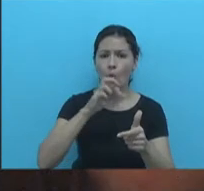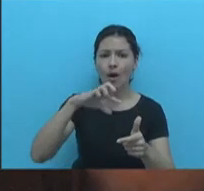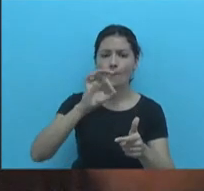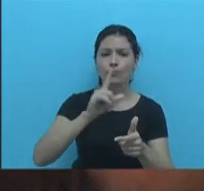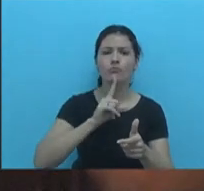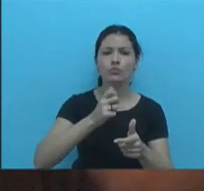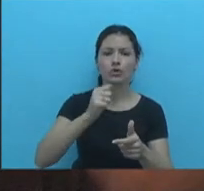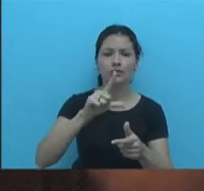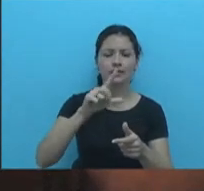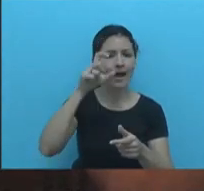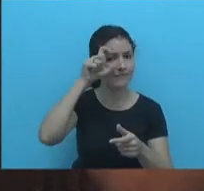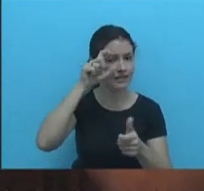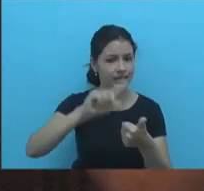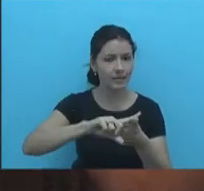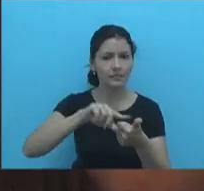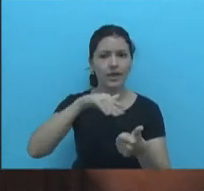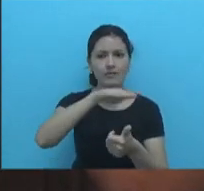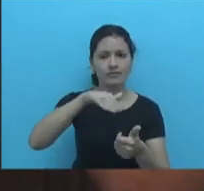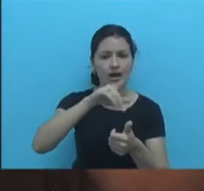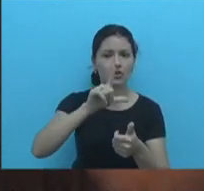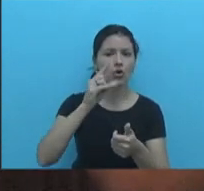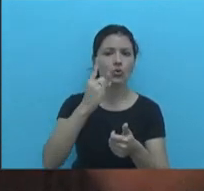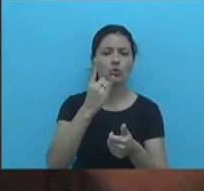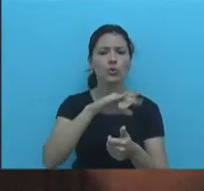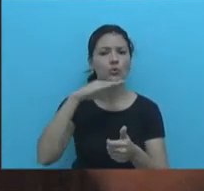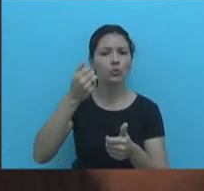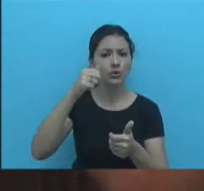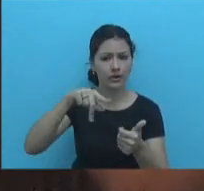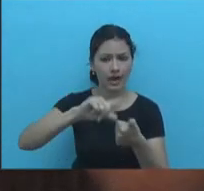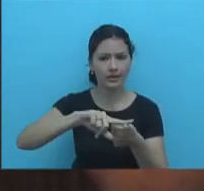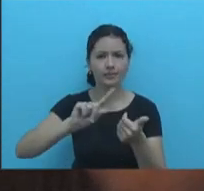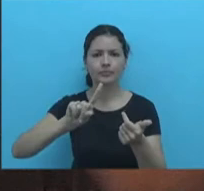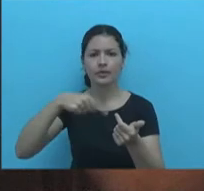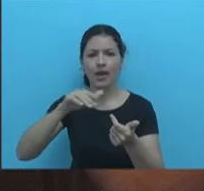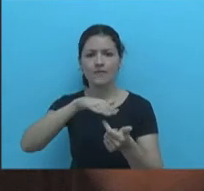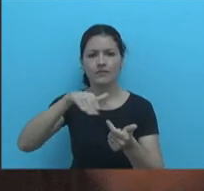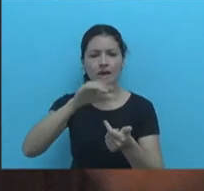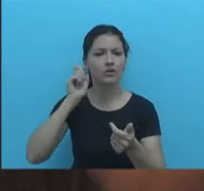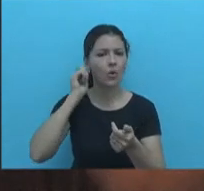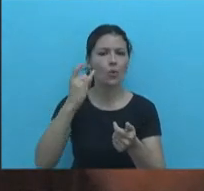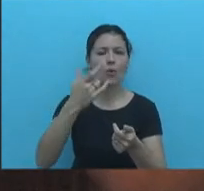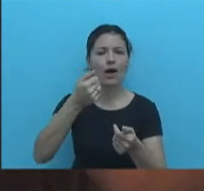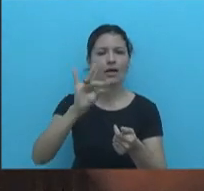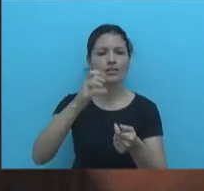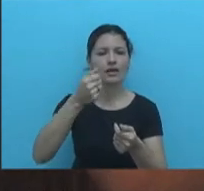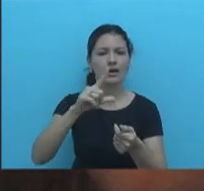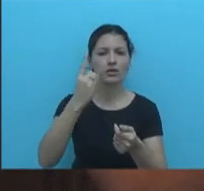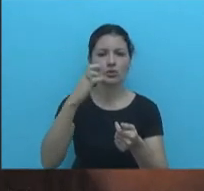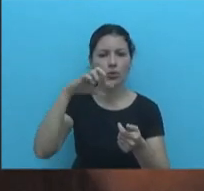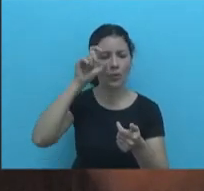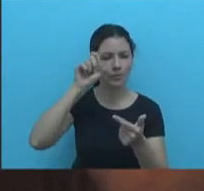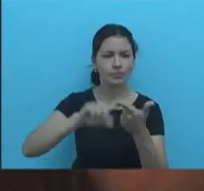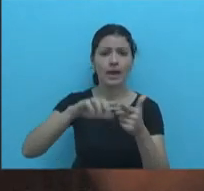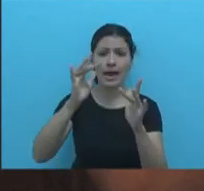red en el barrio Virgen de Luján, ejecución de la red en el barrio Virgen de Guadalupe, incluye nexo de agua